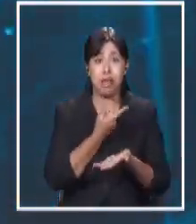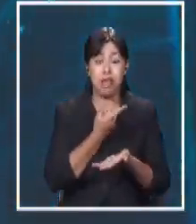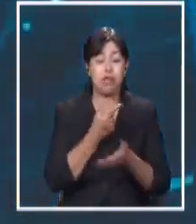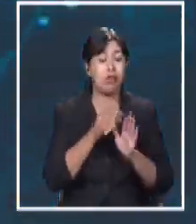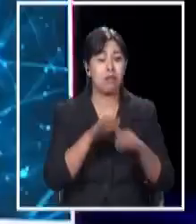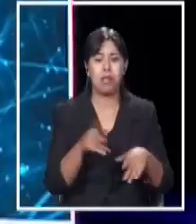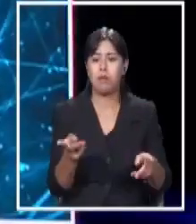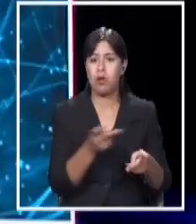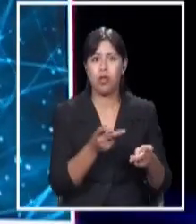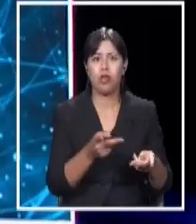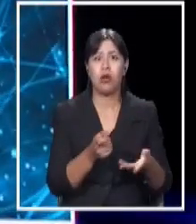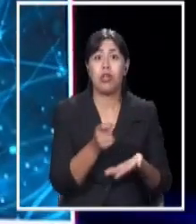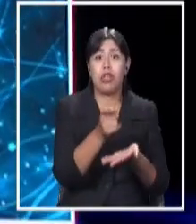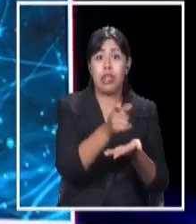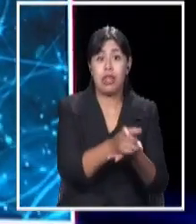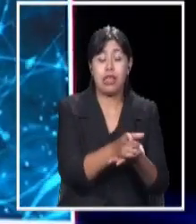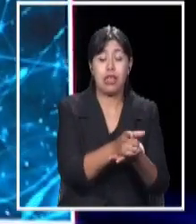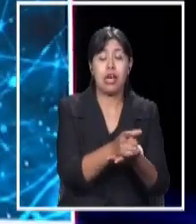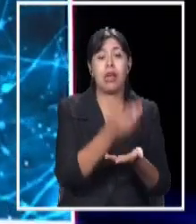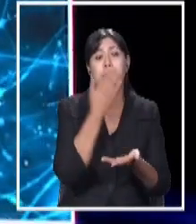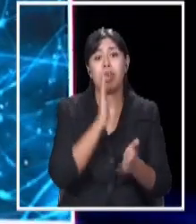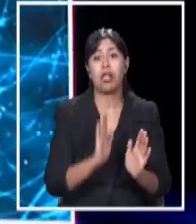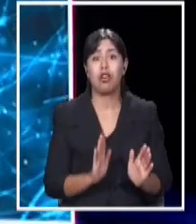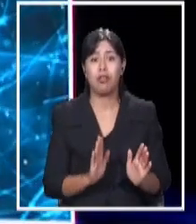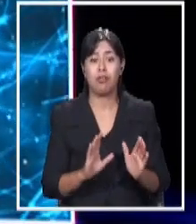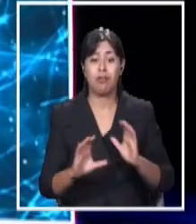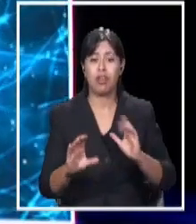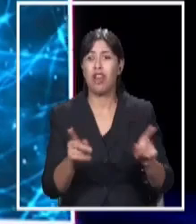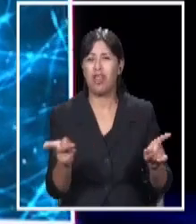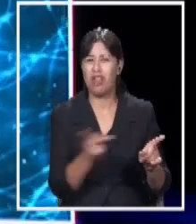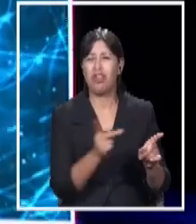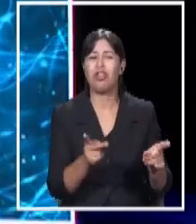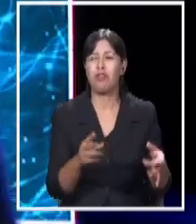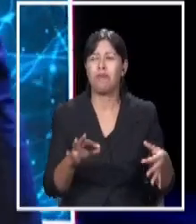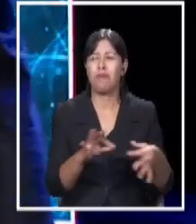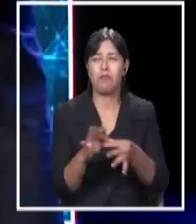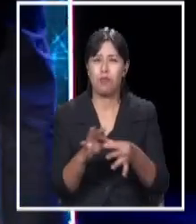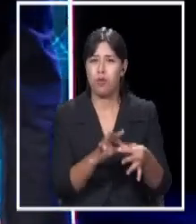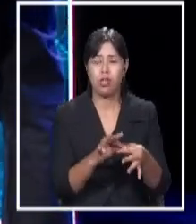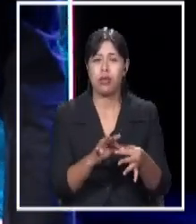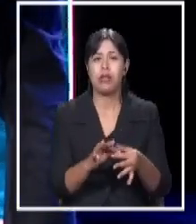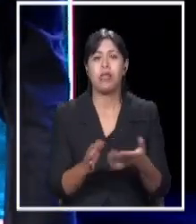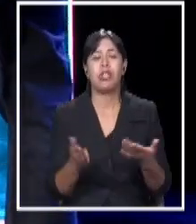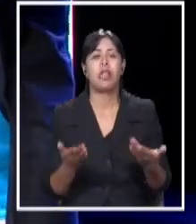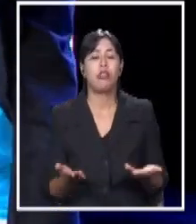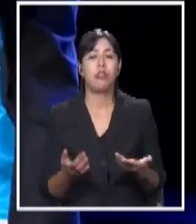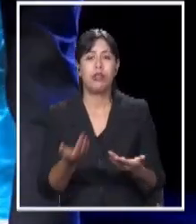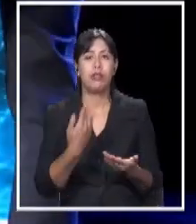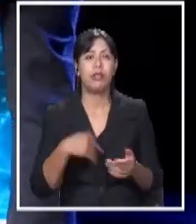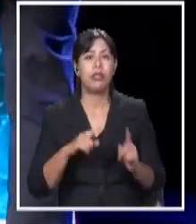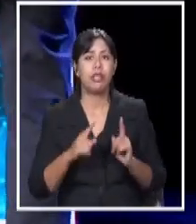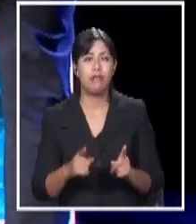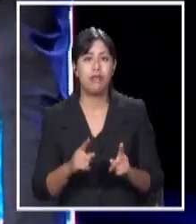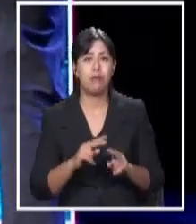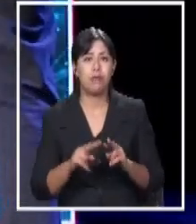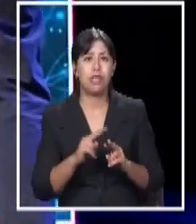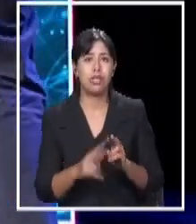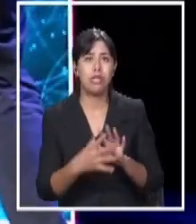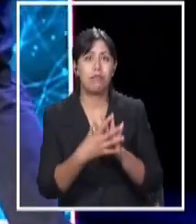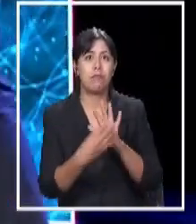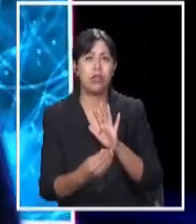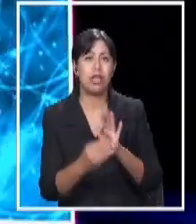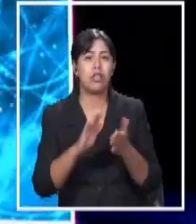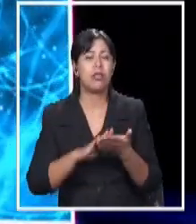personas con esos dos tipos de síntomas tan distintos, que se comunican mucho. Entonces tenemos que pasar a modelos de